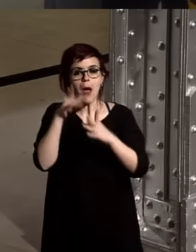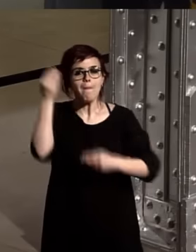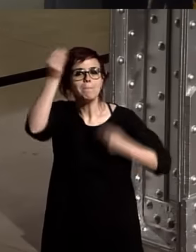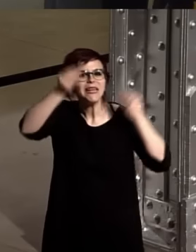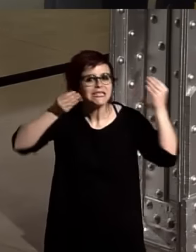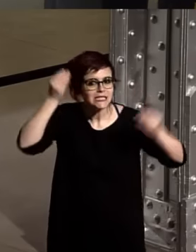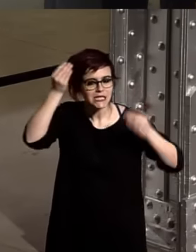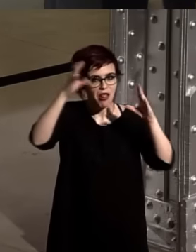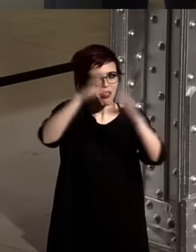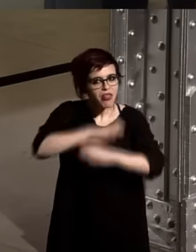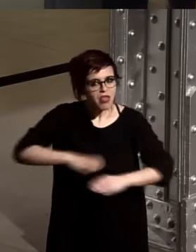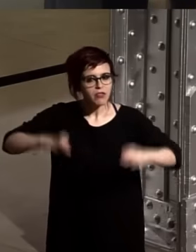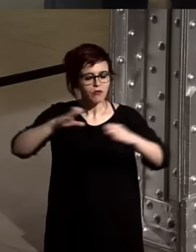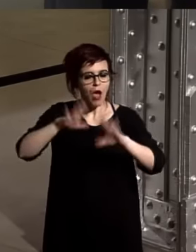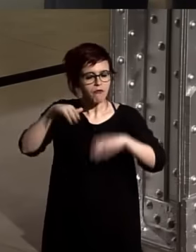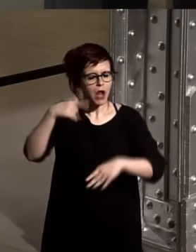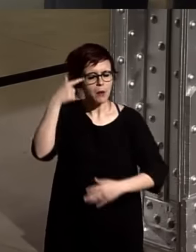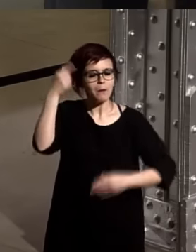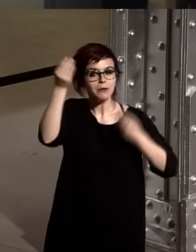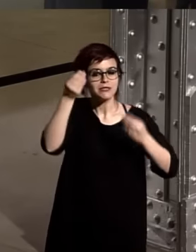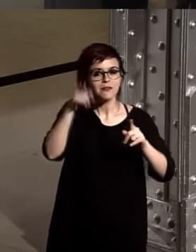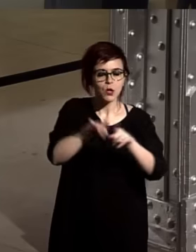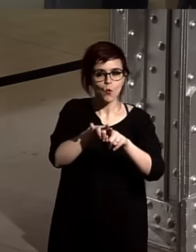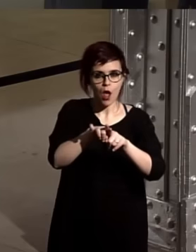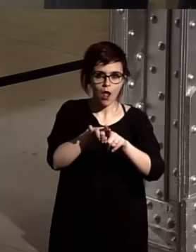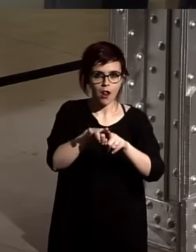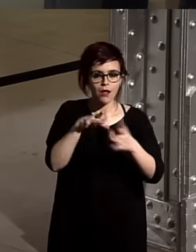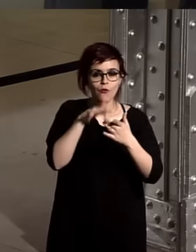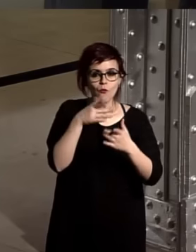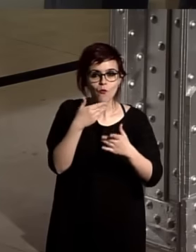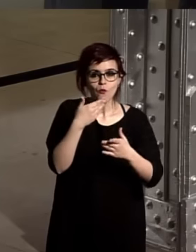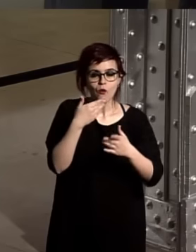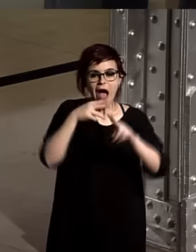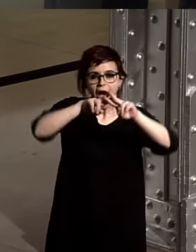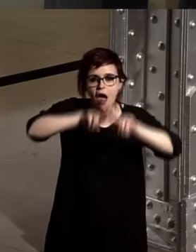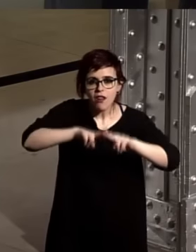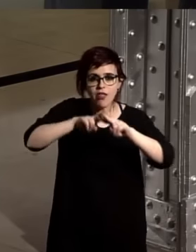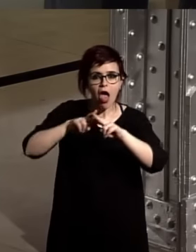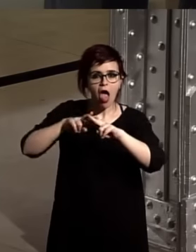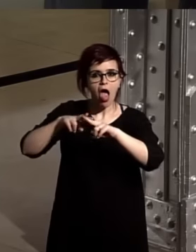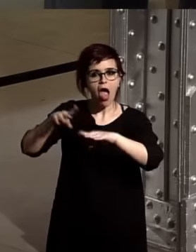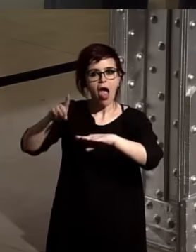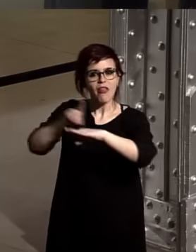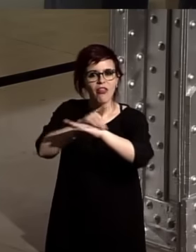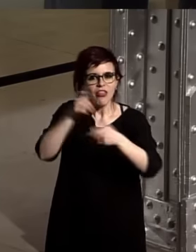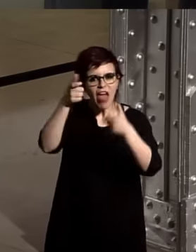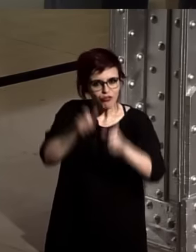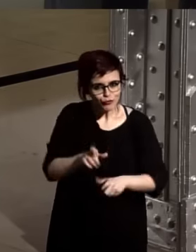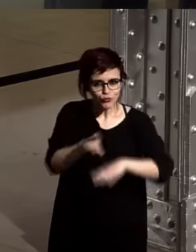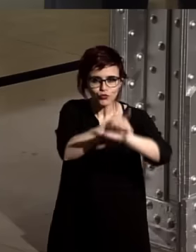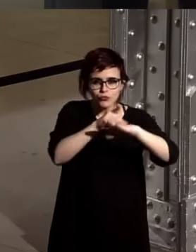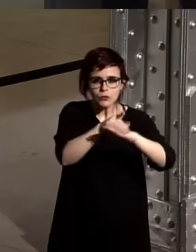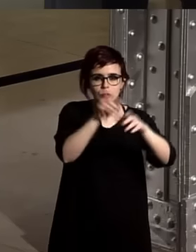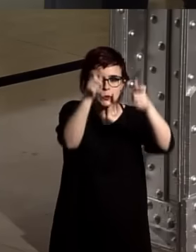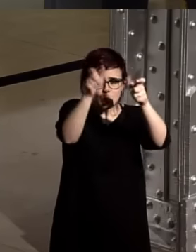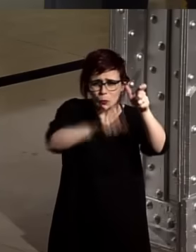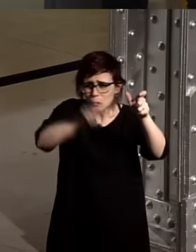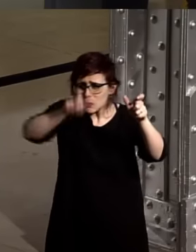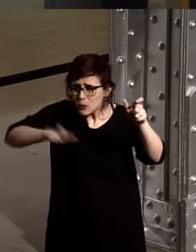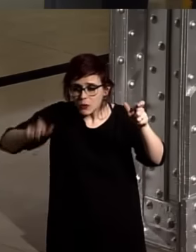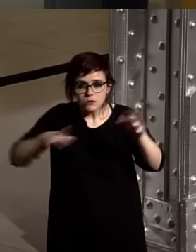ticamente tiene mucho a ver en analizar de manera objetiva los datos Porque estamos en un momento que la ciencia tiene